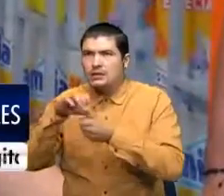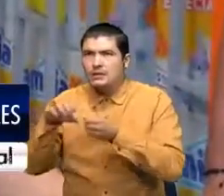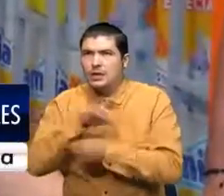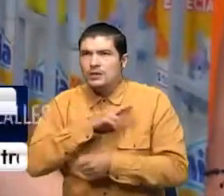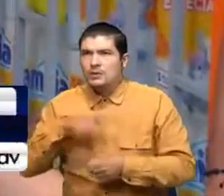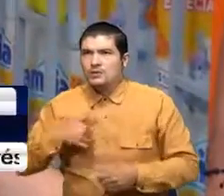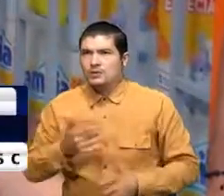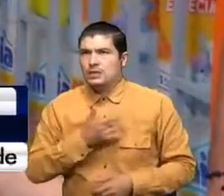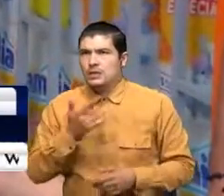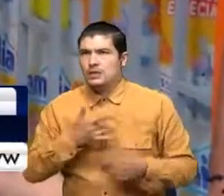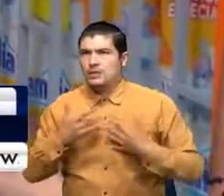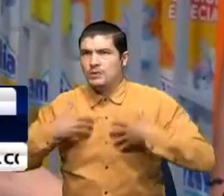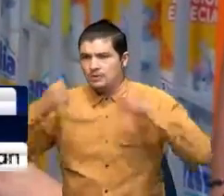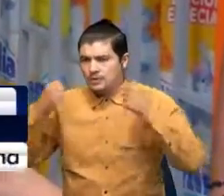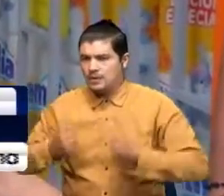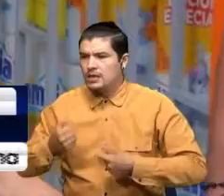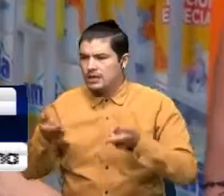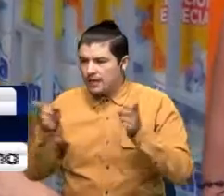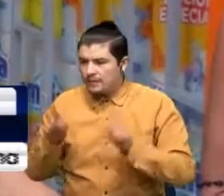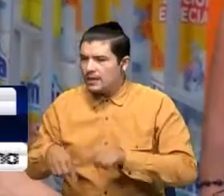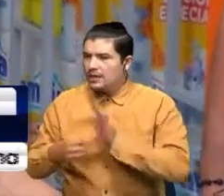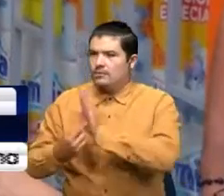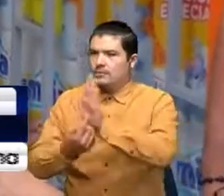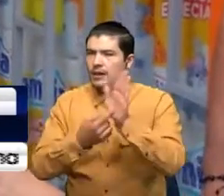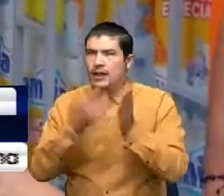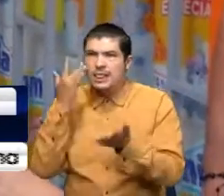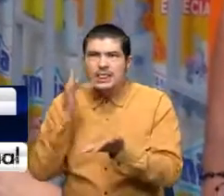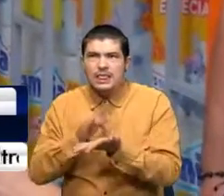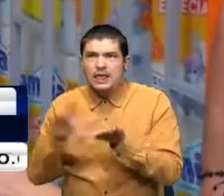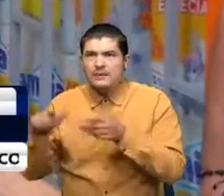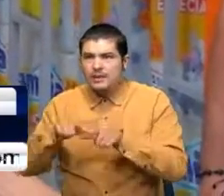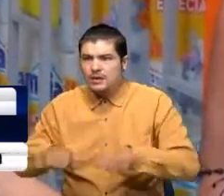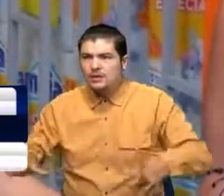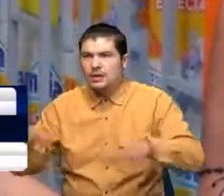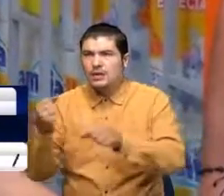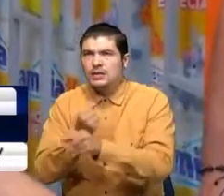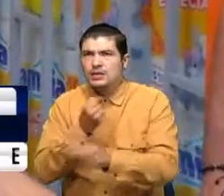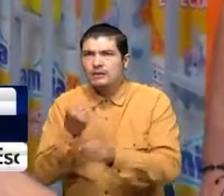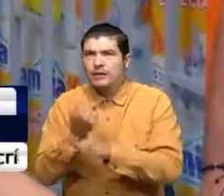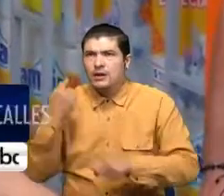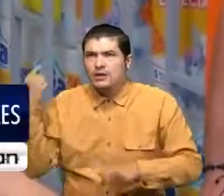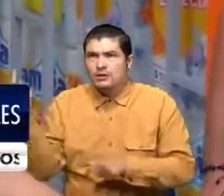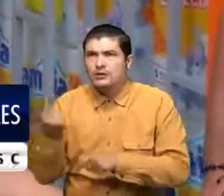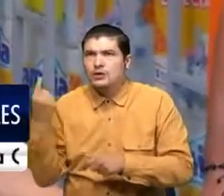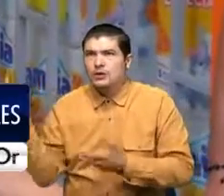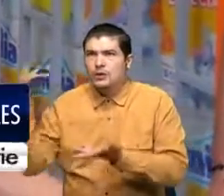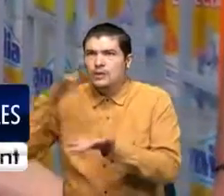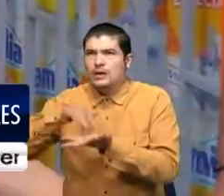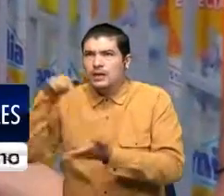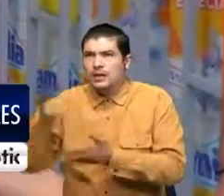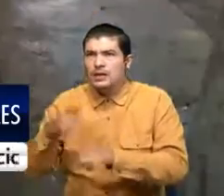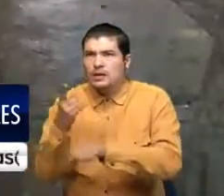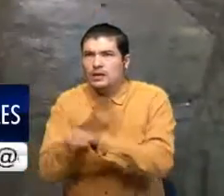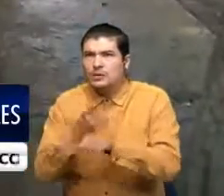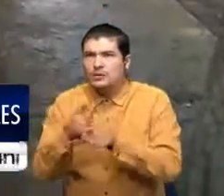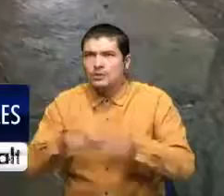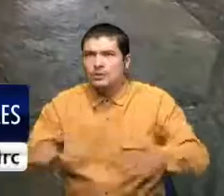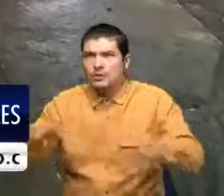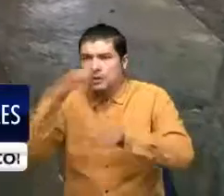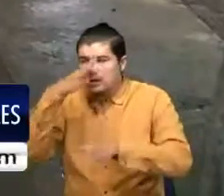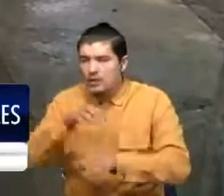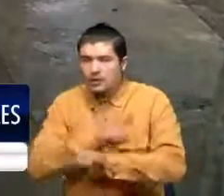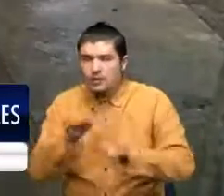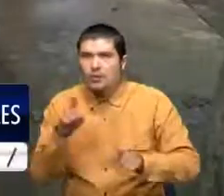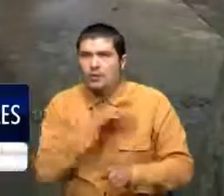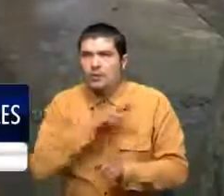sentido de pertenencia asimismo también están limpiando los puestos de trabajo que no solamente es que ellos vienen y utilizan los puestos y dejan el mugre ahí nos